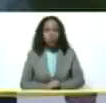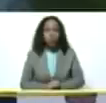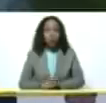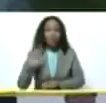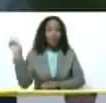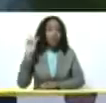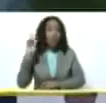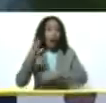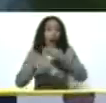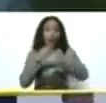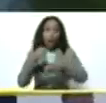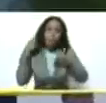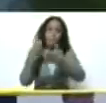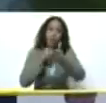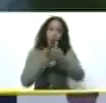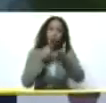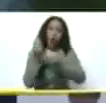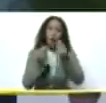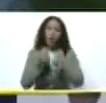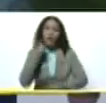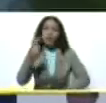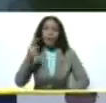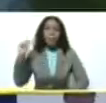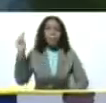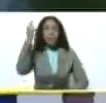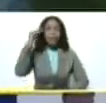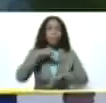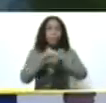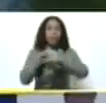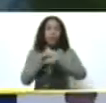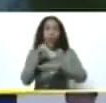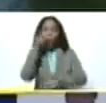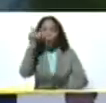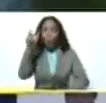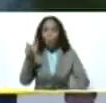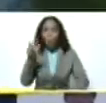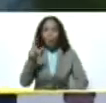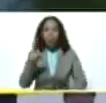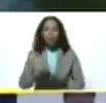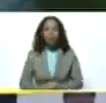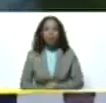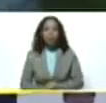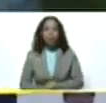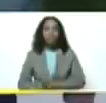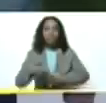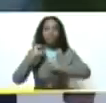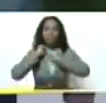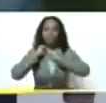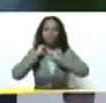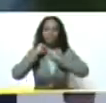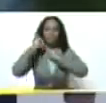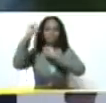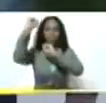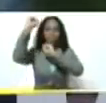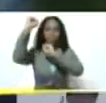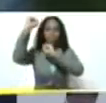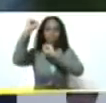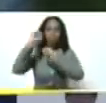Venezuela ha dado una batalla, como lo decía el primer ministro Roosevelt Kerry, heroica.